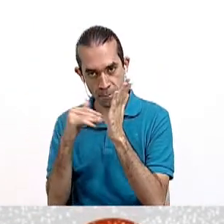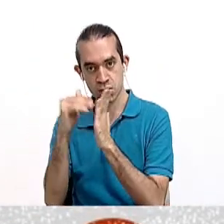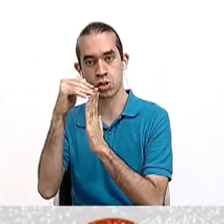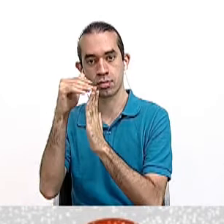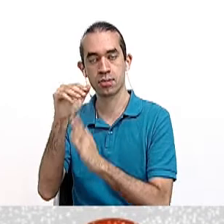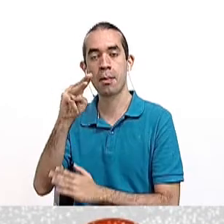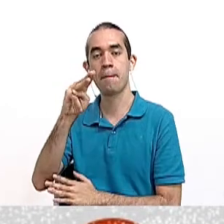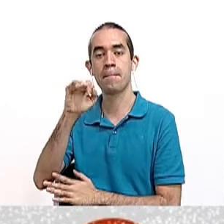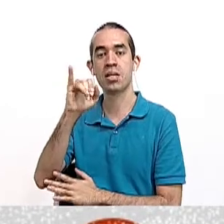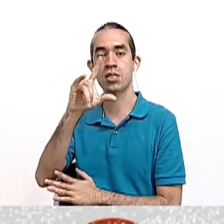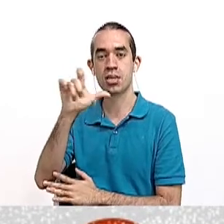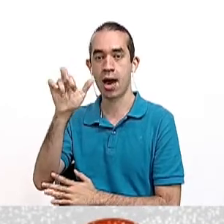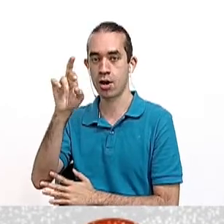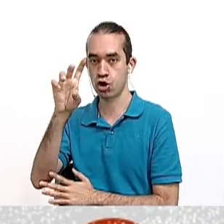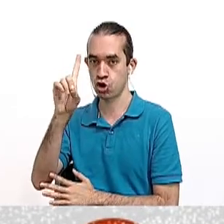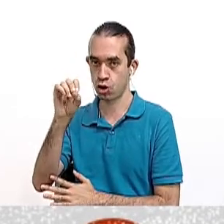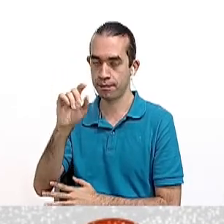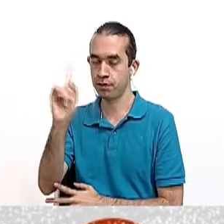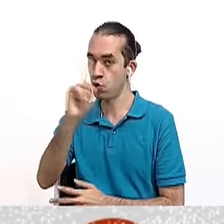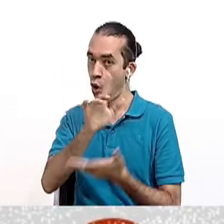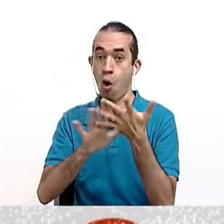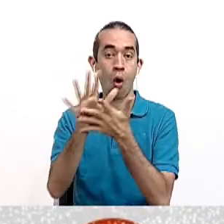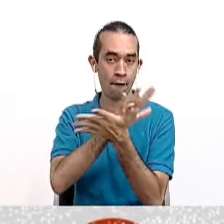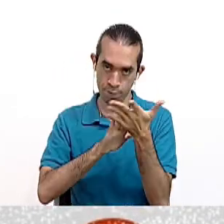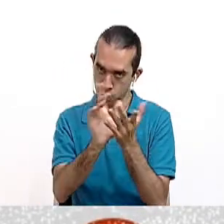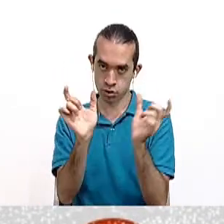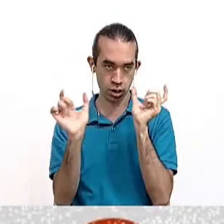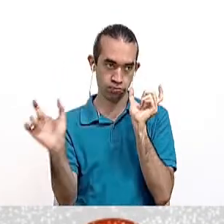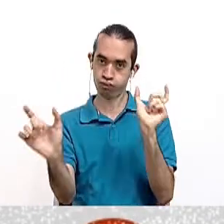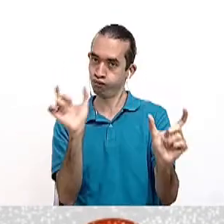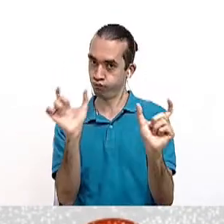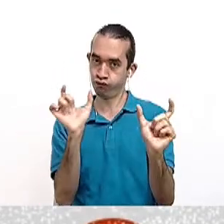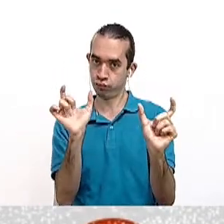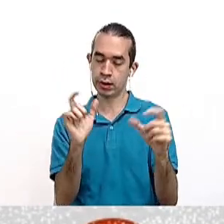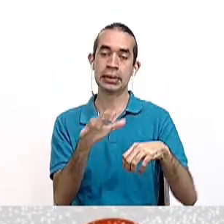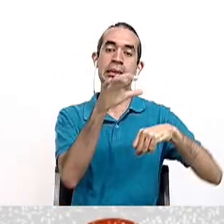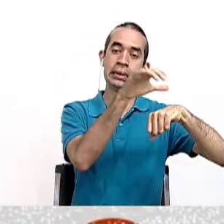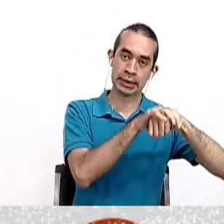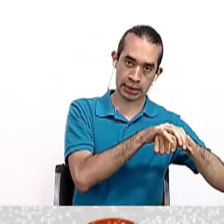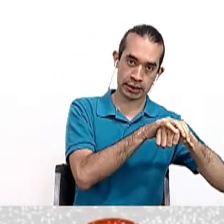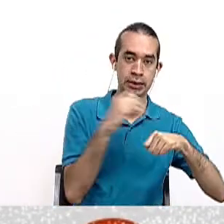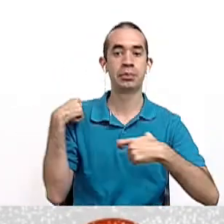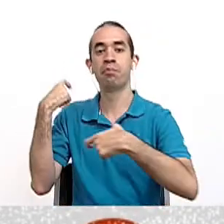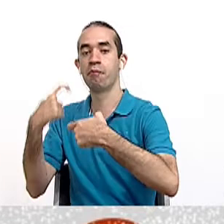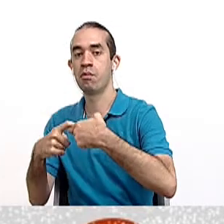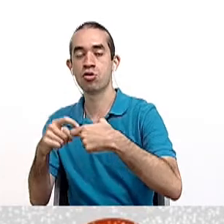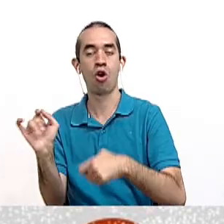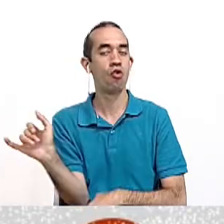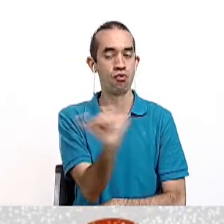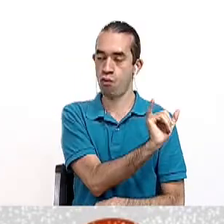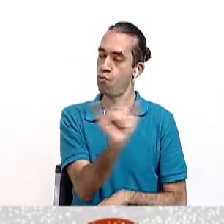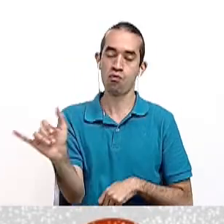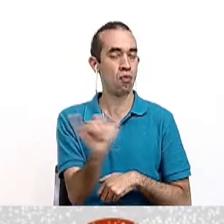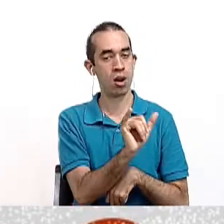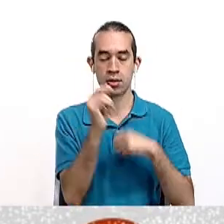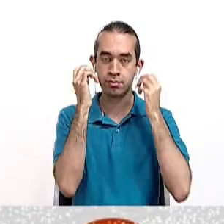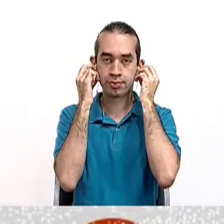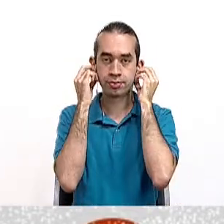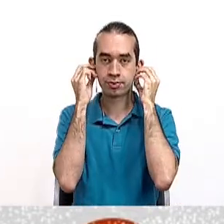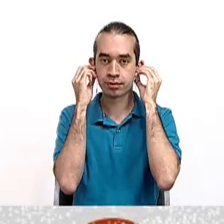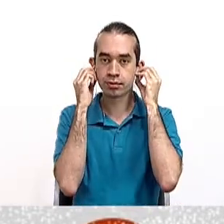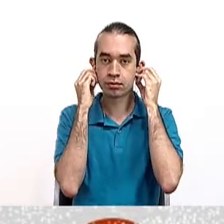Importante no confundir el billón español con la palabra que en inglés suena similar, pero que